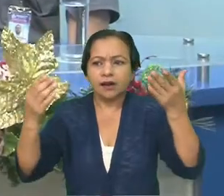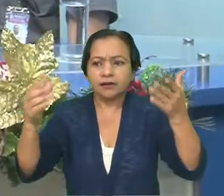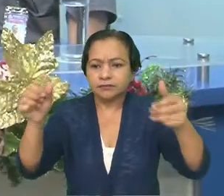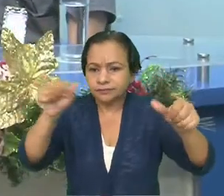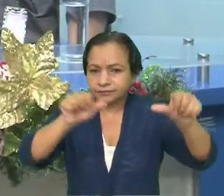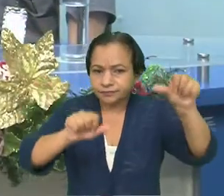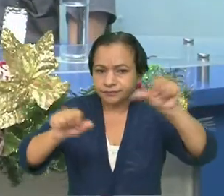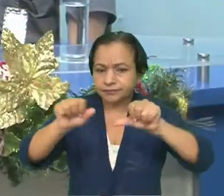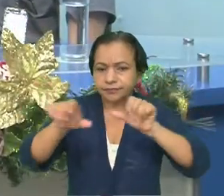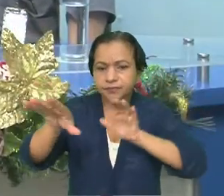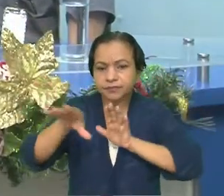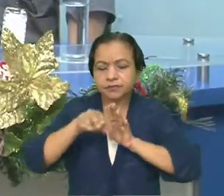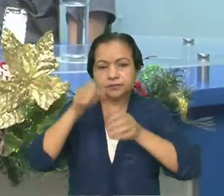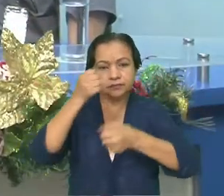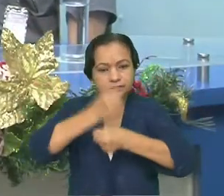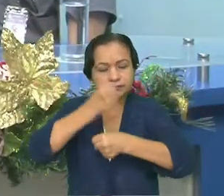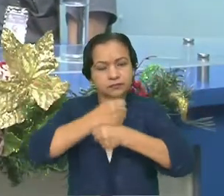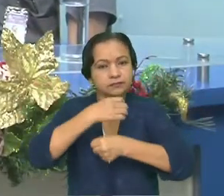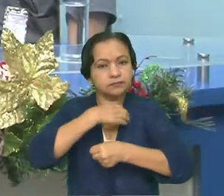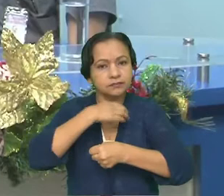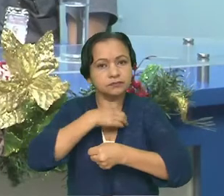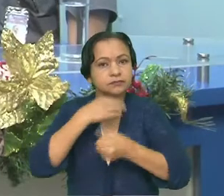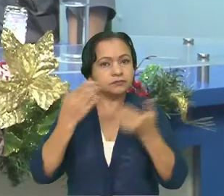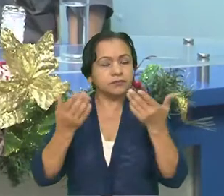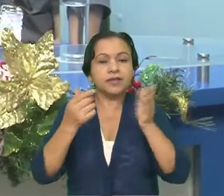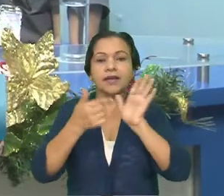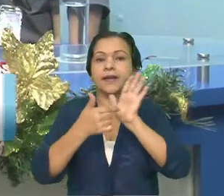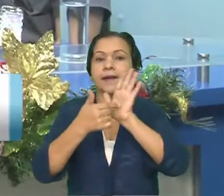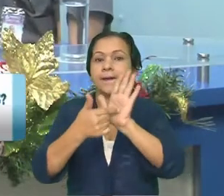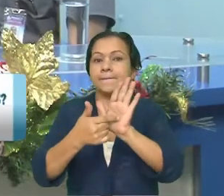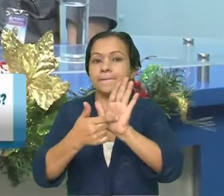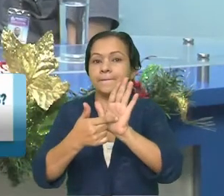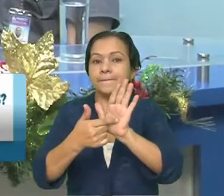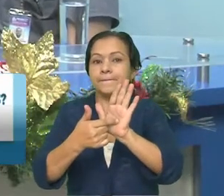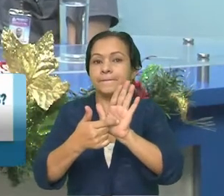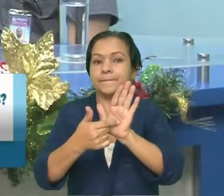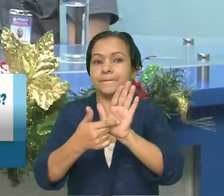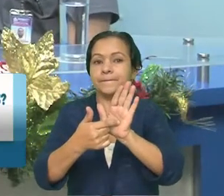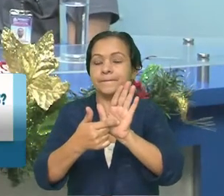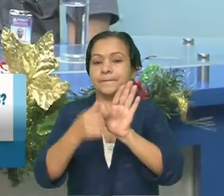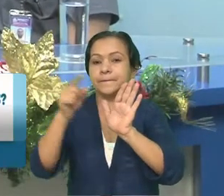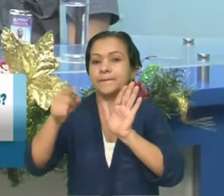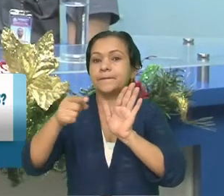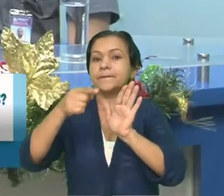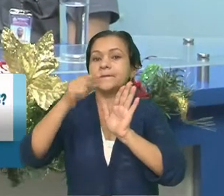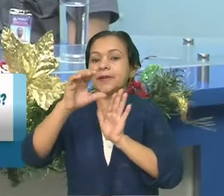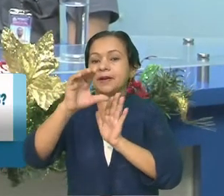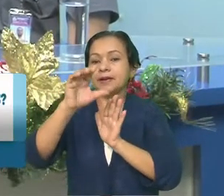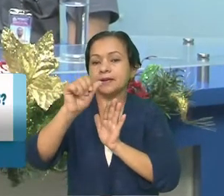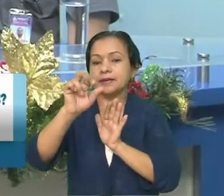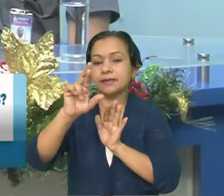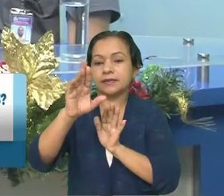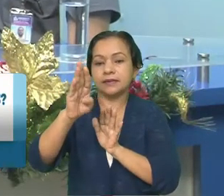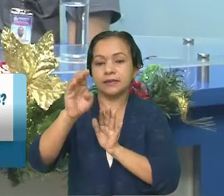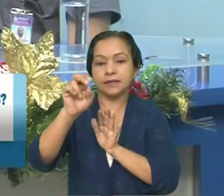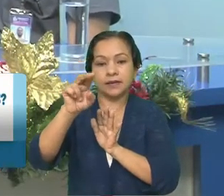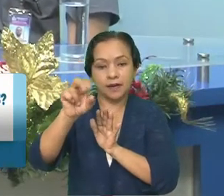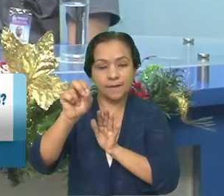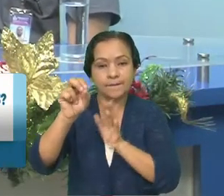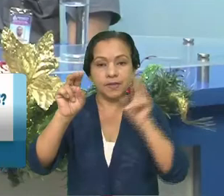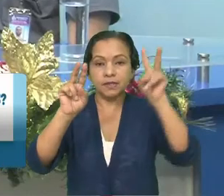sustancia por su trabajo? Por ejemplo, las intoxicaciones por monóxido de carbono que se pueden dar en algunos